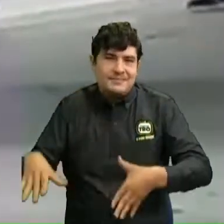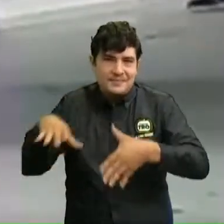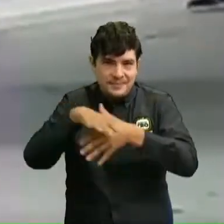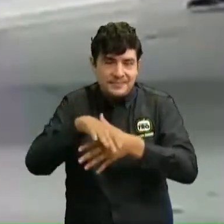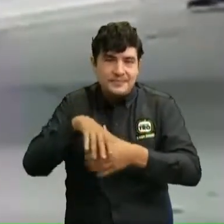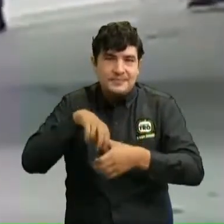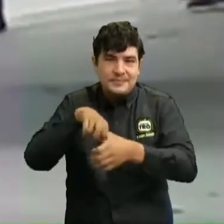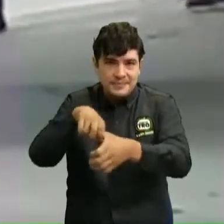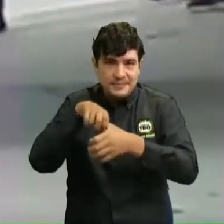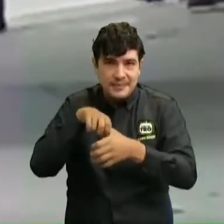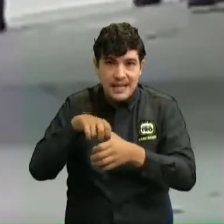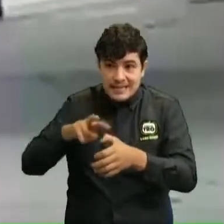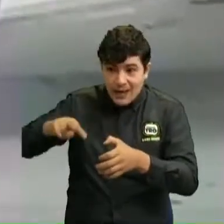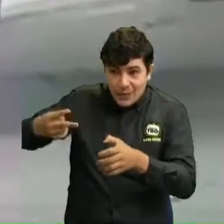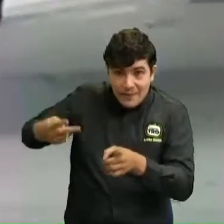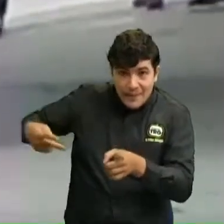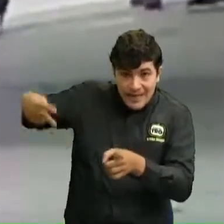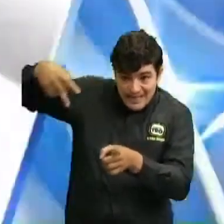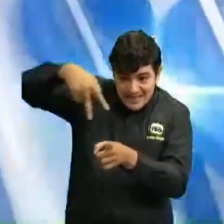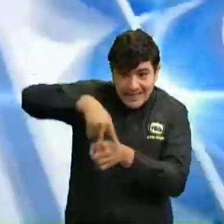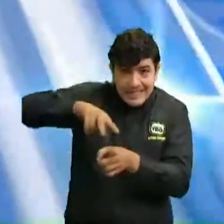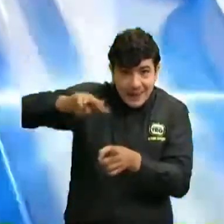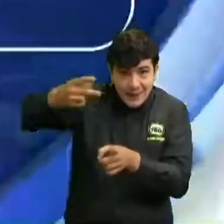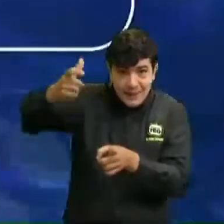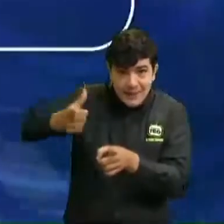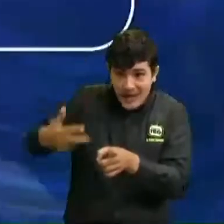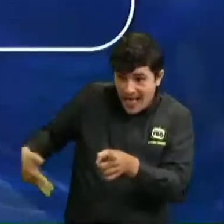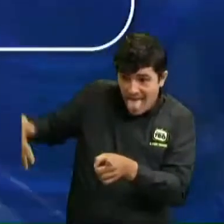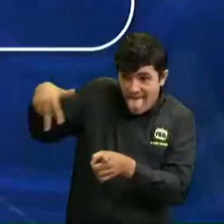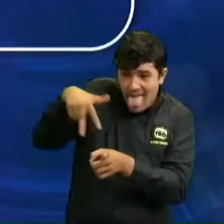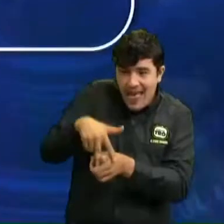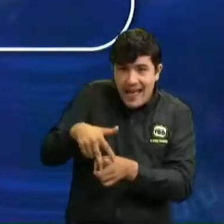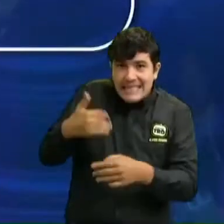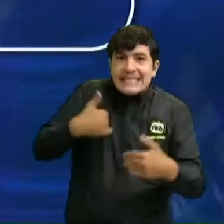herido, se recupera en un centro asistencial.